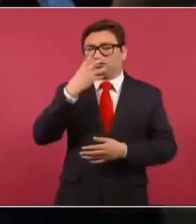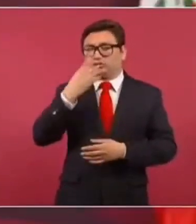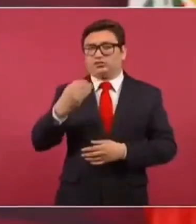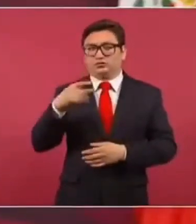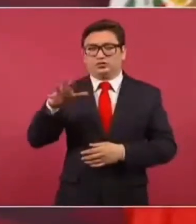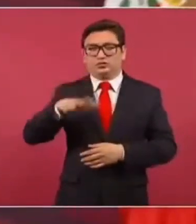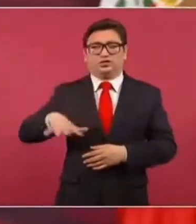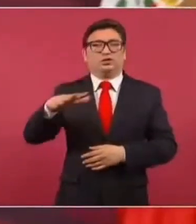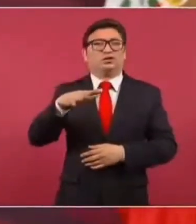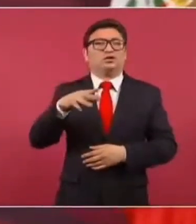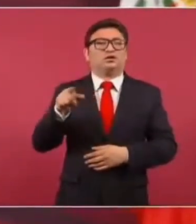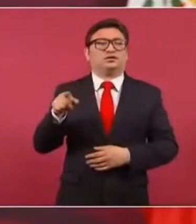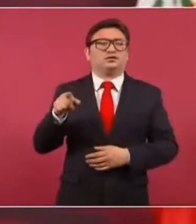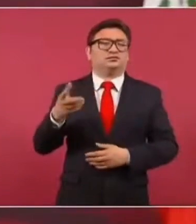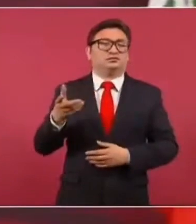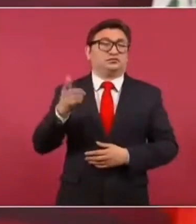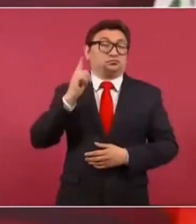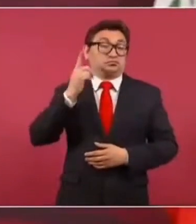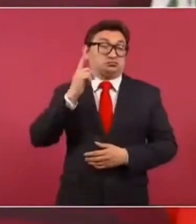ojalá y